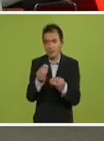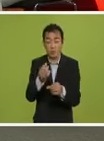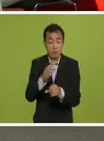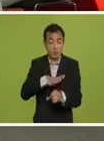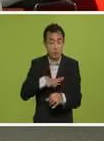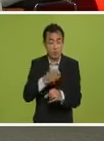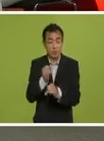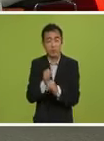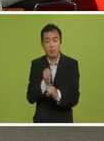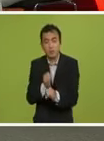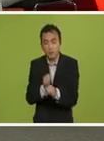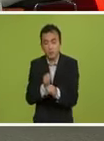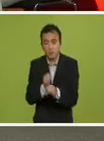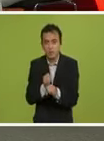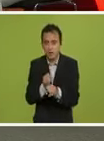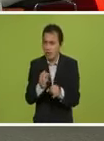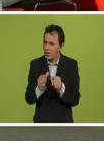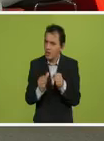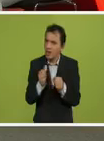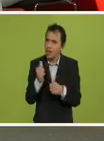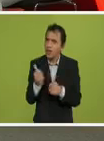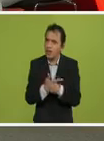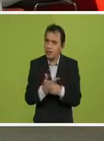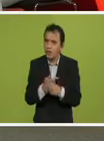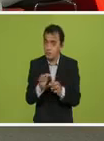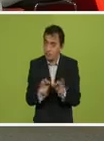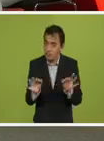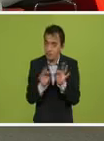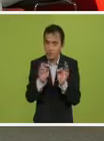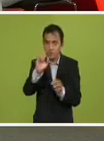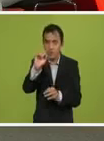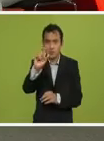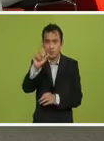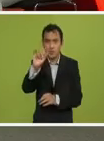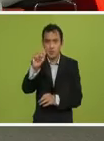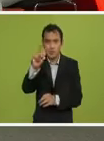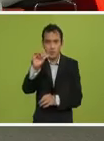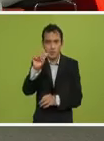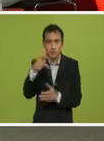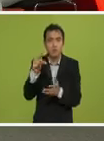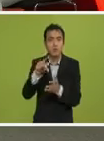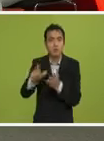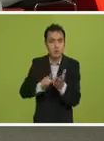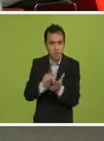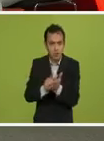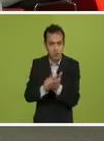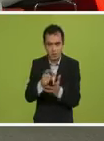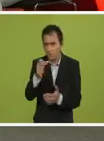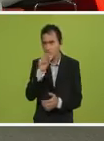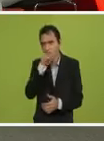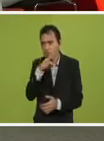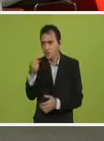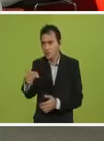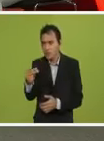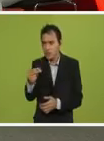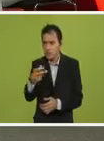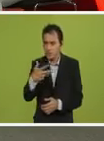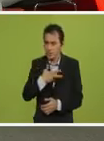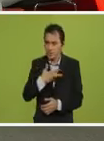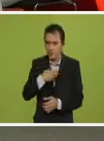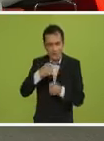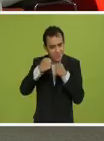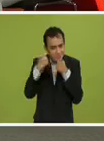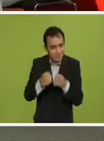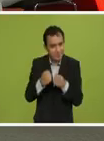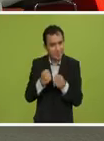y que también cito a Olimpia Coral Melo, la impulsora de la Ley Olimpia, es que tenemos que estar seguras también en